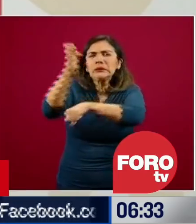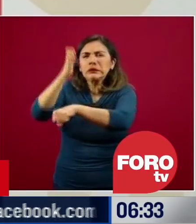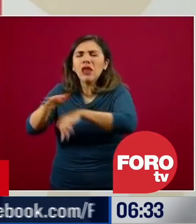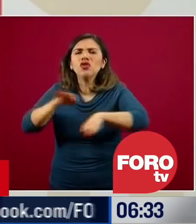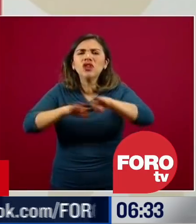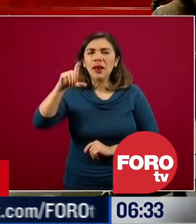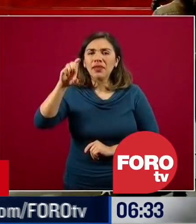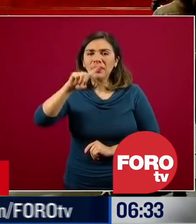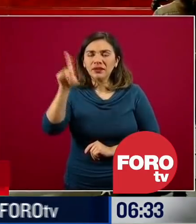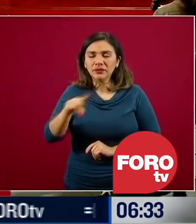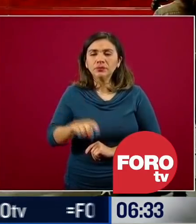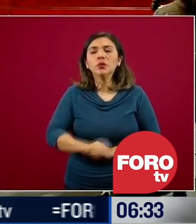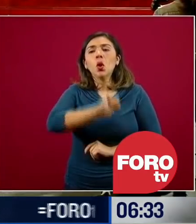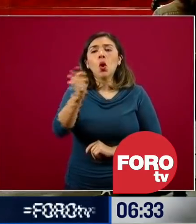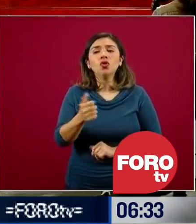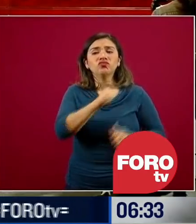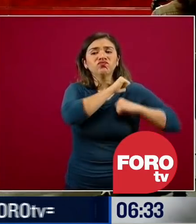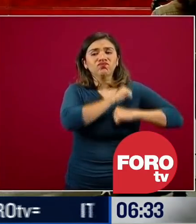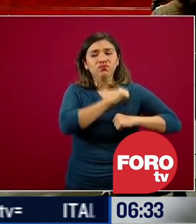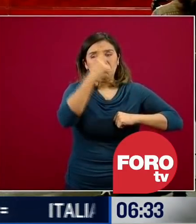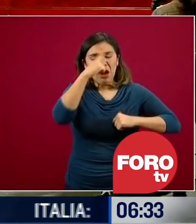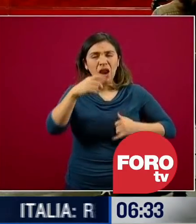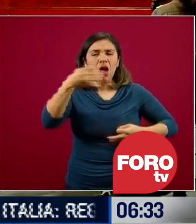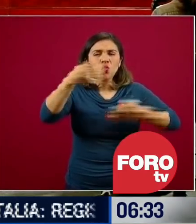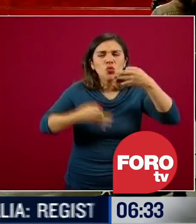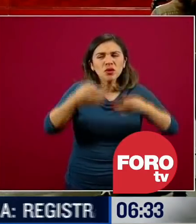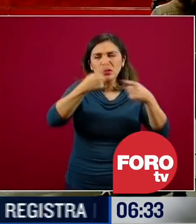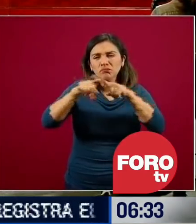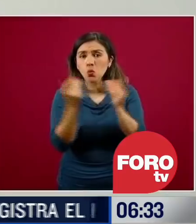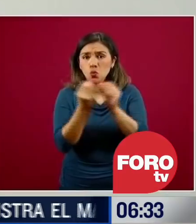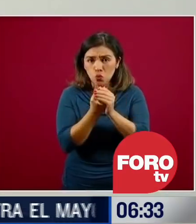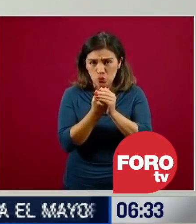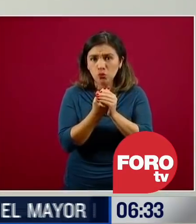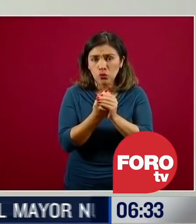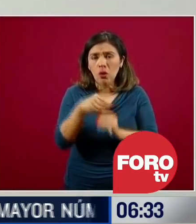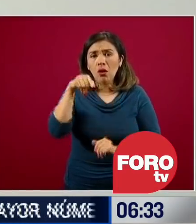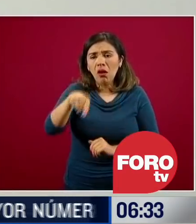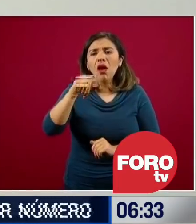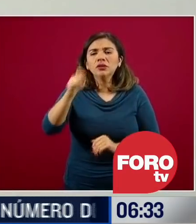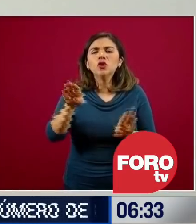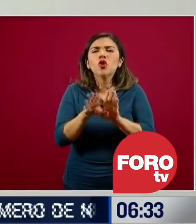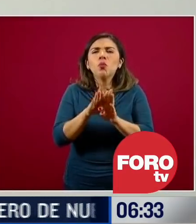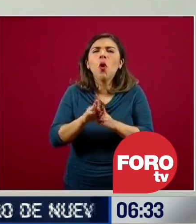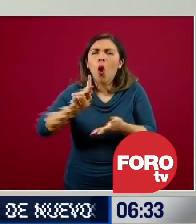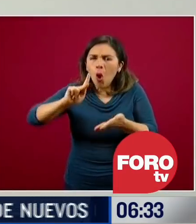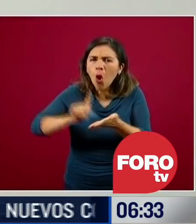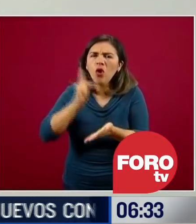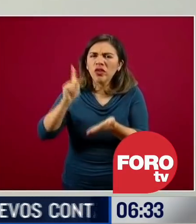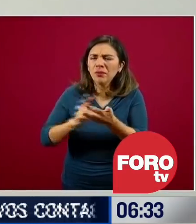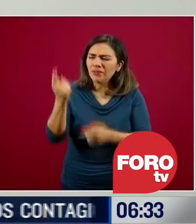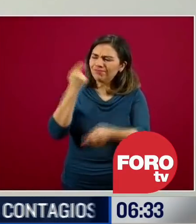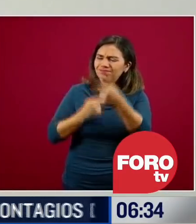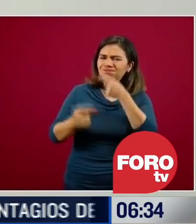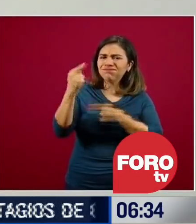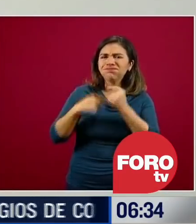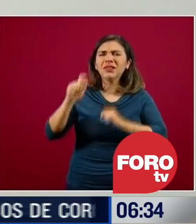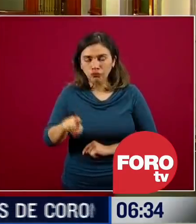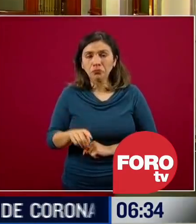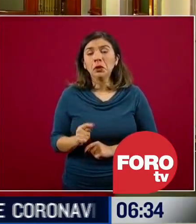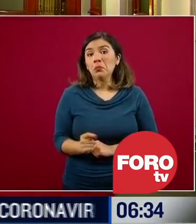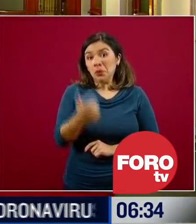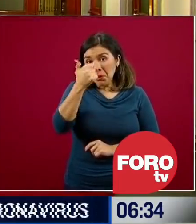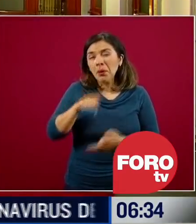educacionbasica.sep.gob.mx, también diagonal consejos técnicos escolares. Ahí se puede encontrar la ficha, la fecha de transmisión del programa, el grado,